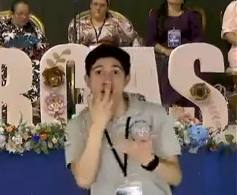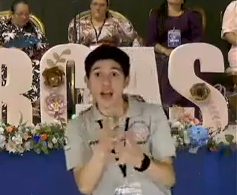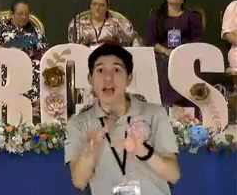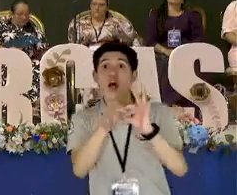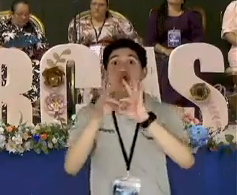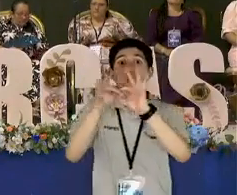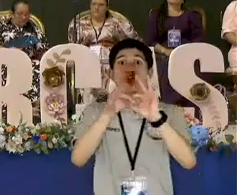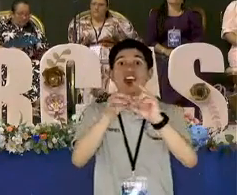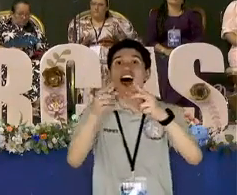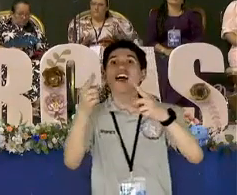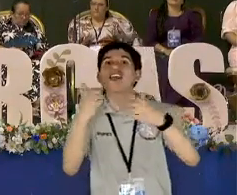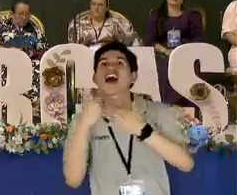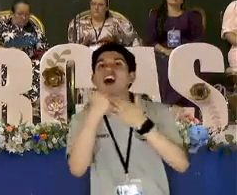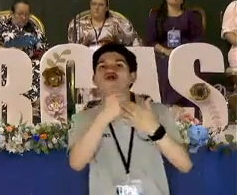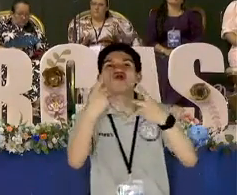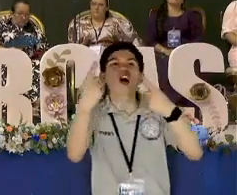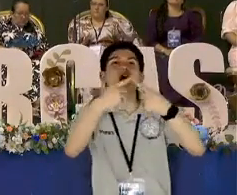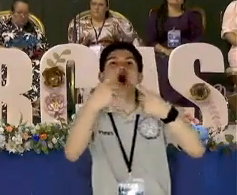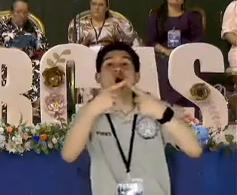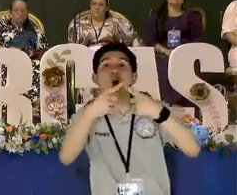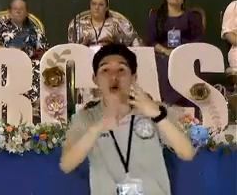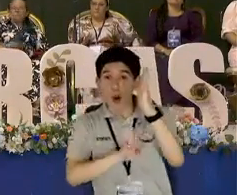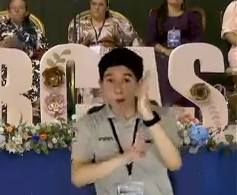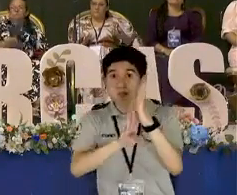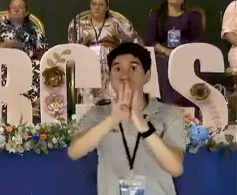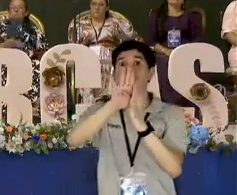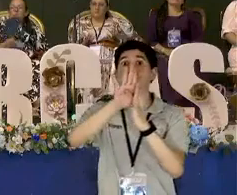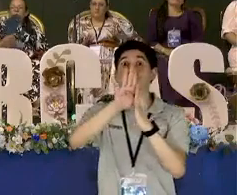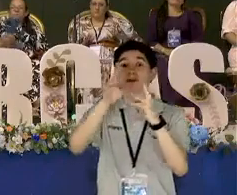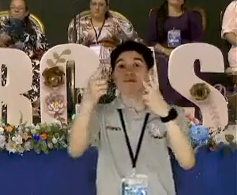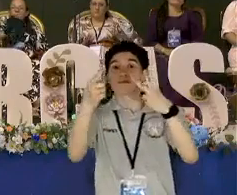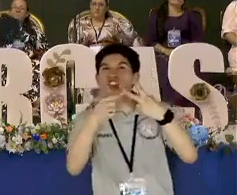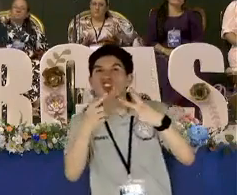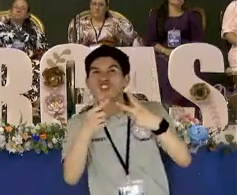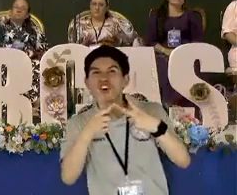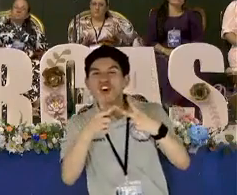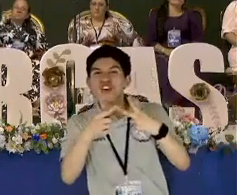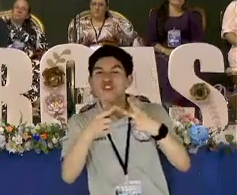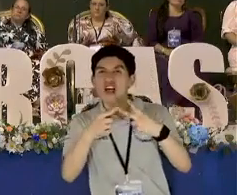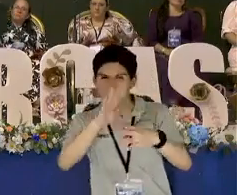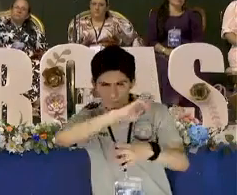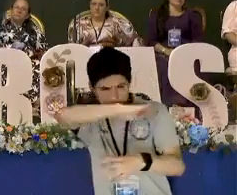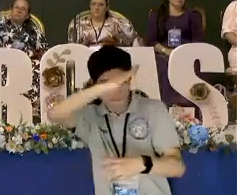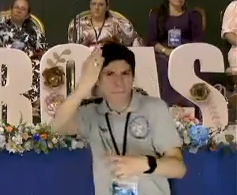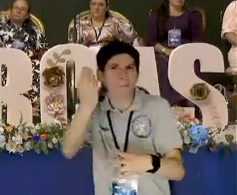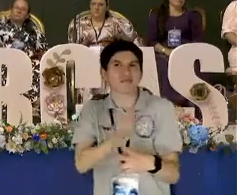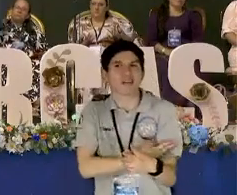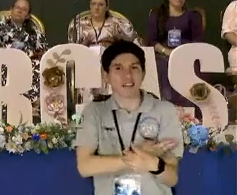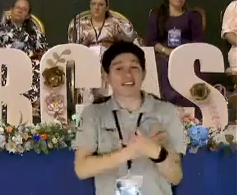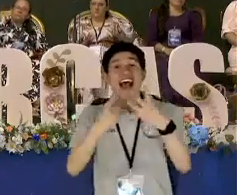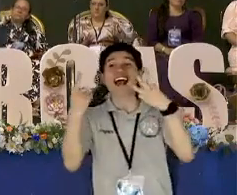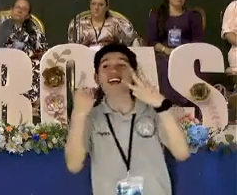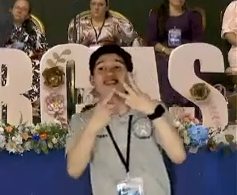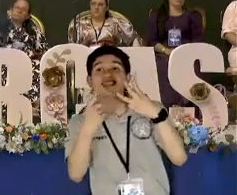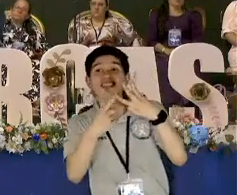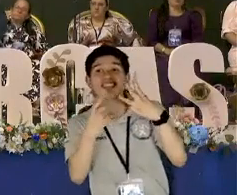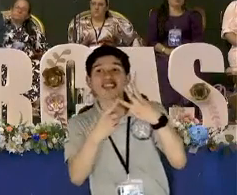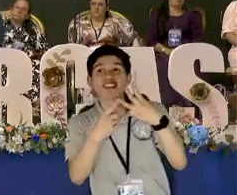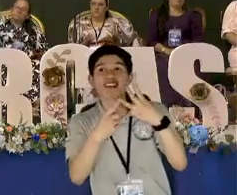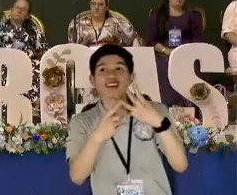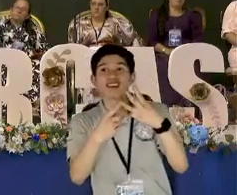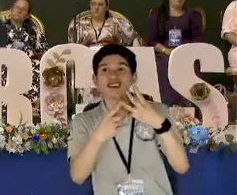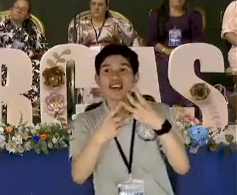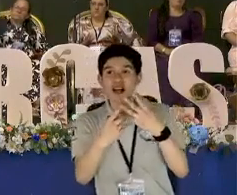crecer. La unidad, dos, lleva a fortalecer. La unidad lleva a